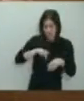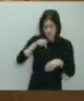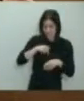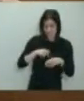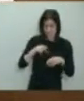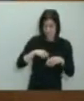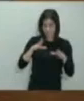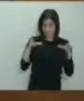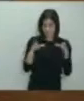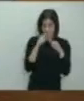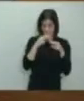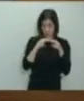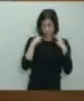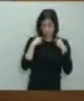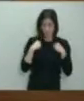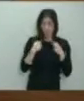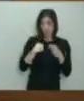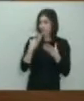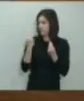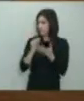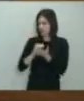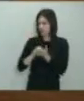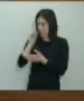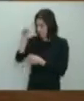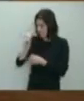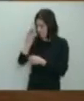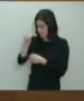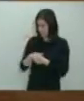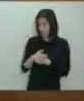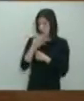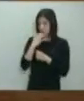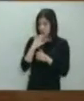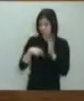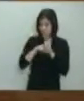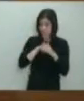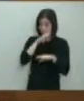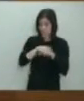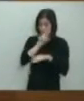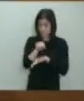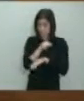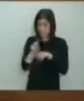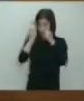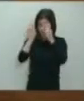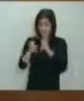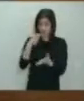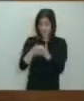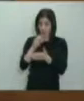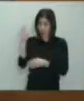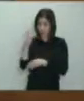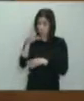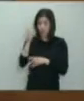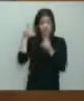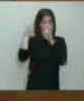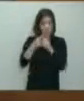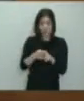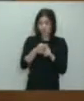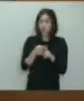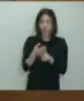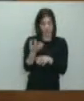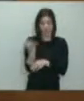por el periodo medio de pago a proveedores y si nos vamos acercando al cumplimiento de la ley. Desde luego que es un objetivo para mí ineludible,